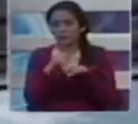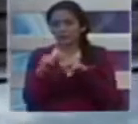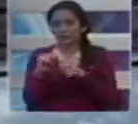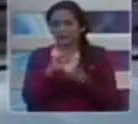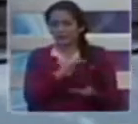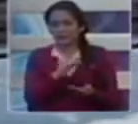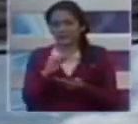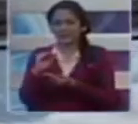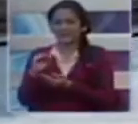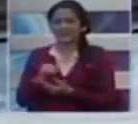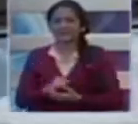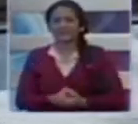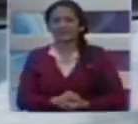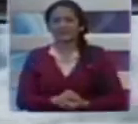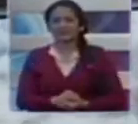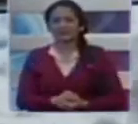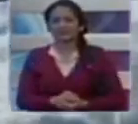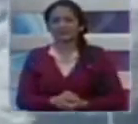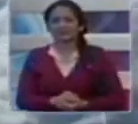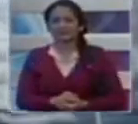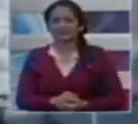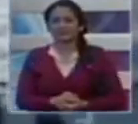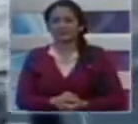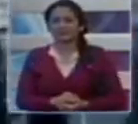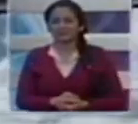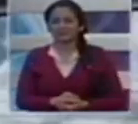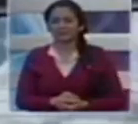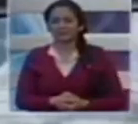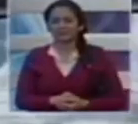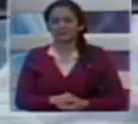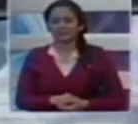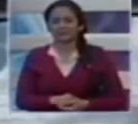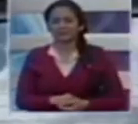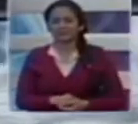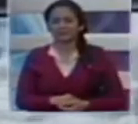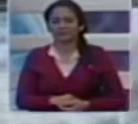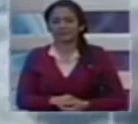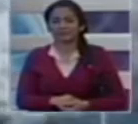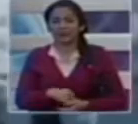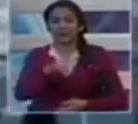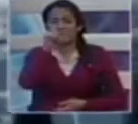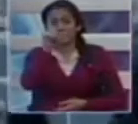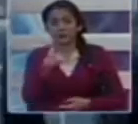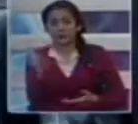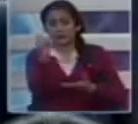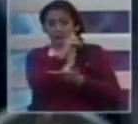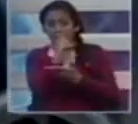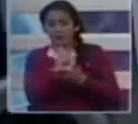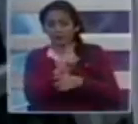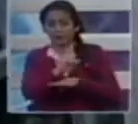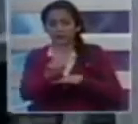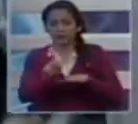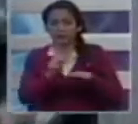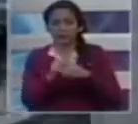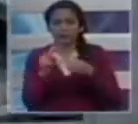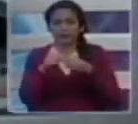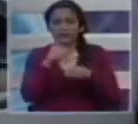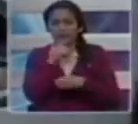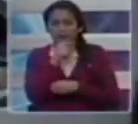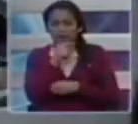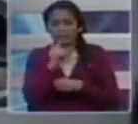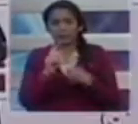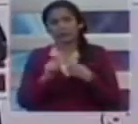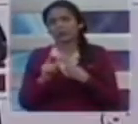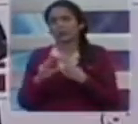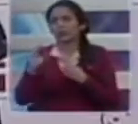y demostrar lo que tiene los diseñadores que tiene el Ecuador. ¿Y qué diseñadores participan? Bueno, estamos con Cosi, estamos